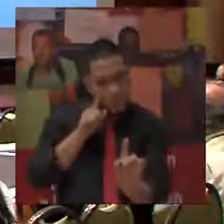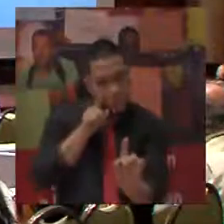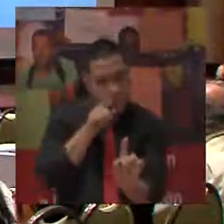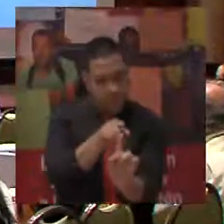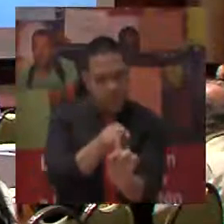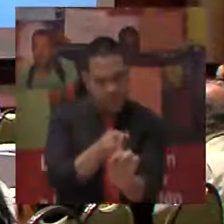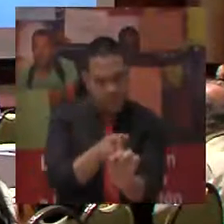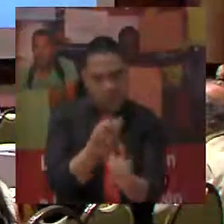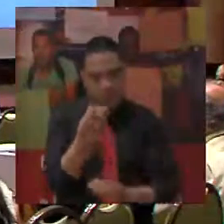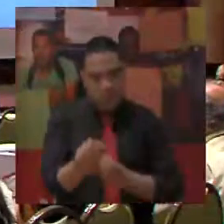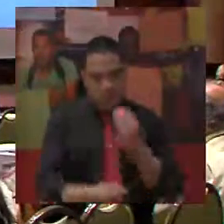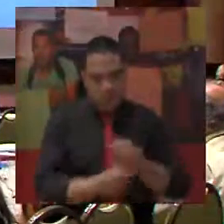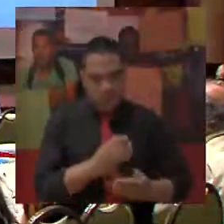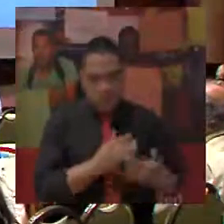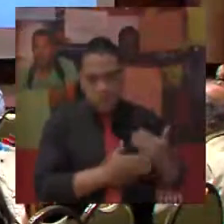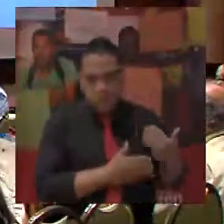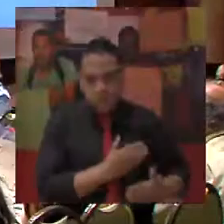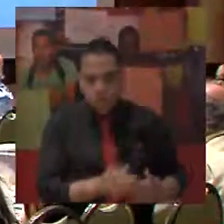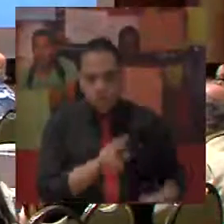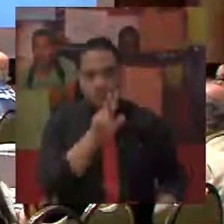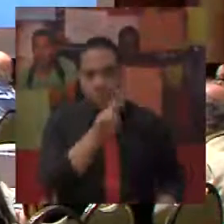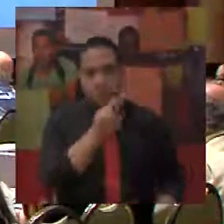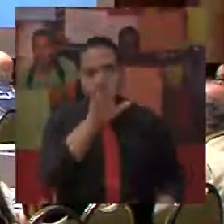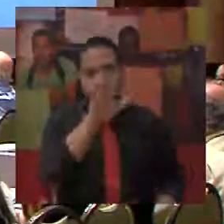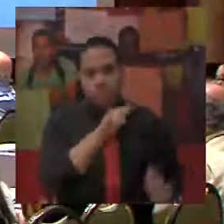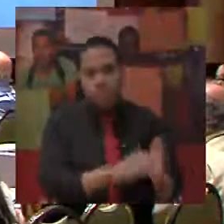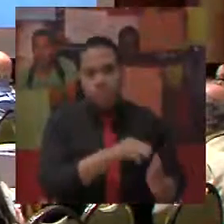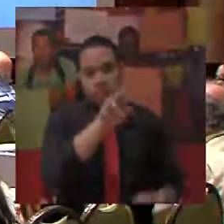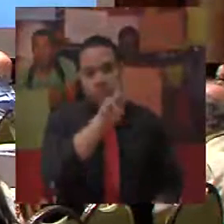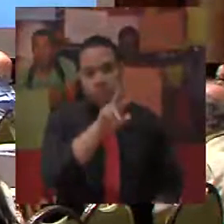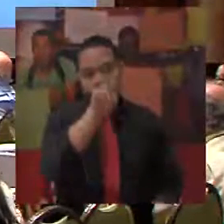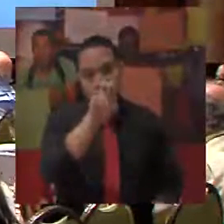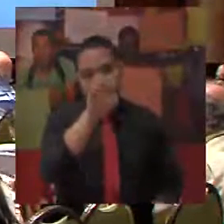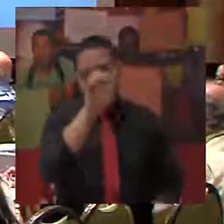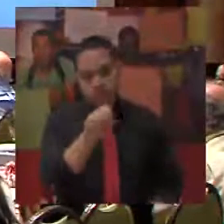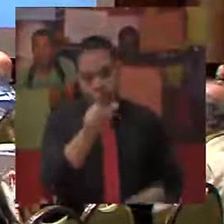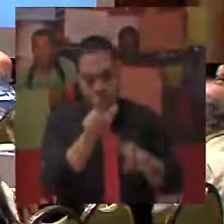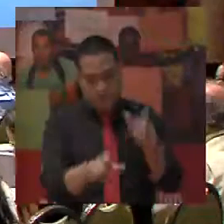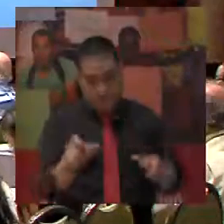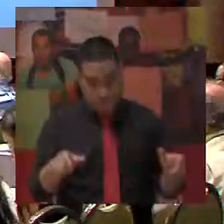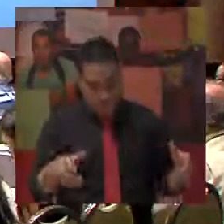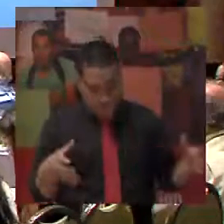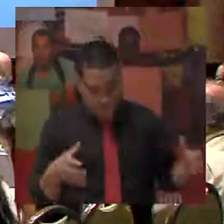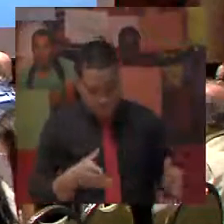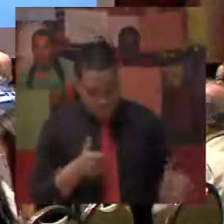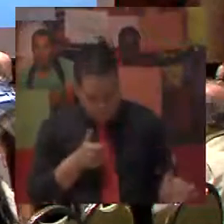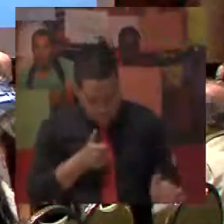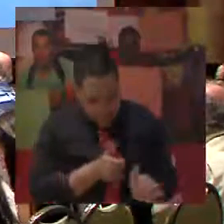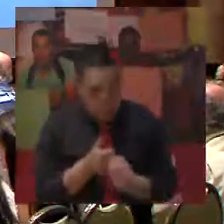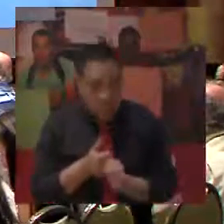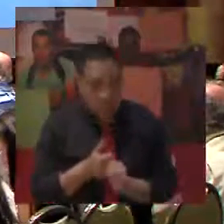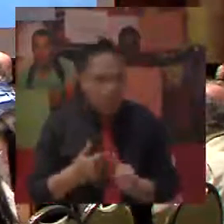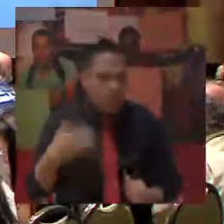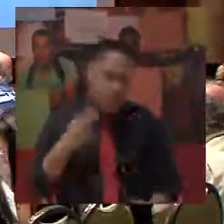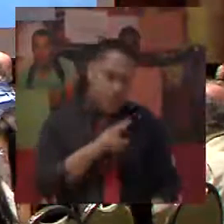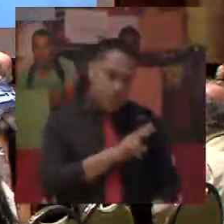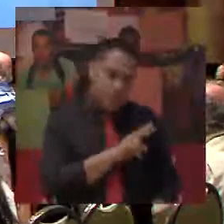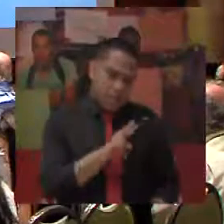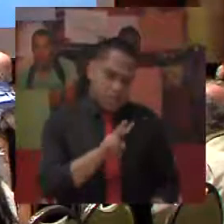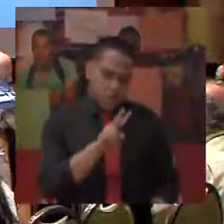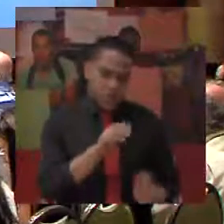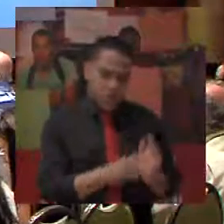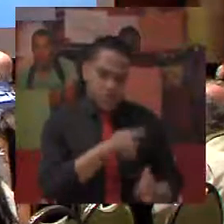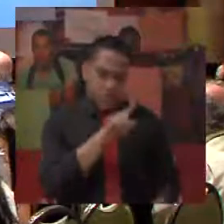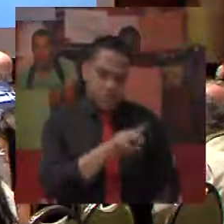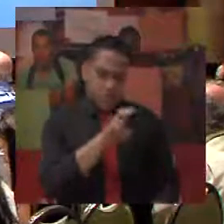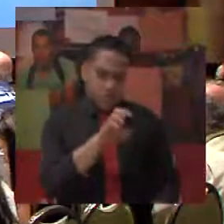proponernos acompañar en el proceso a 25.370 personas. Acompañamos durante ese año a 22.170, es